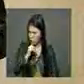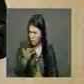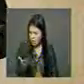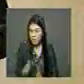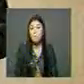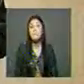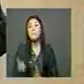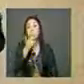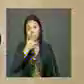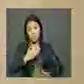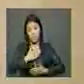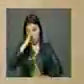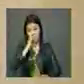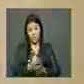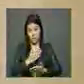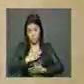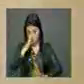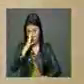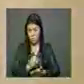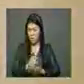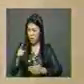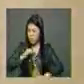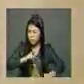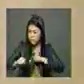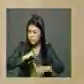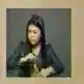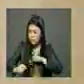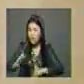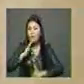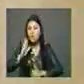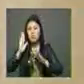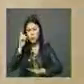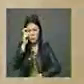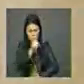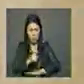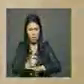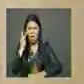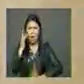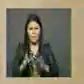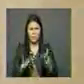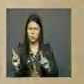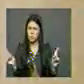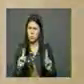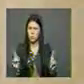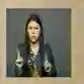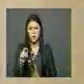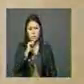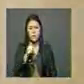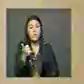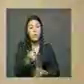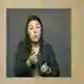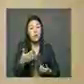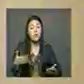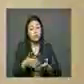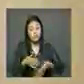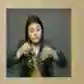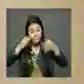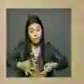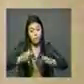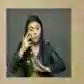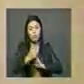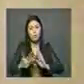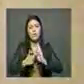nuestra opinión, esas actuaciones de la Procuraduría son desbordadas y contrarias a la función constitucional